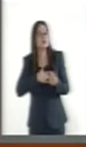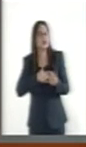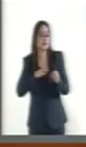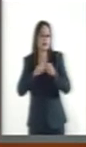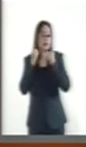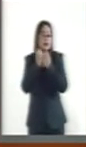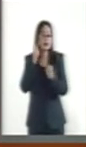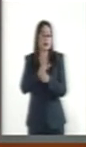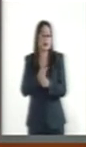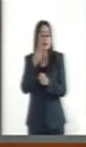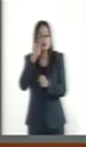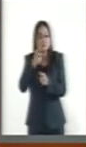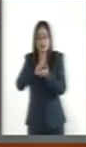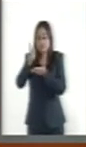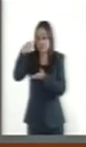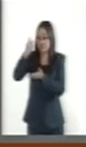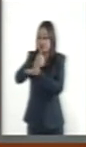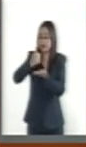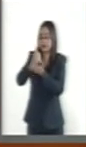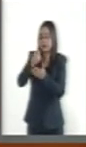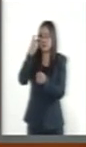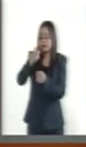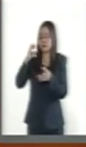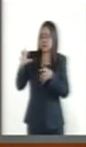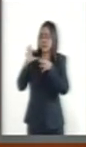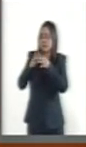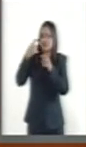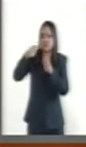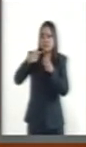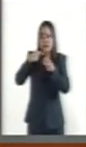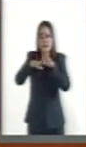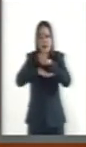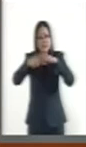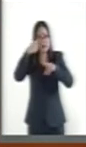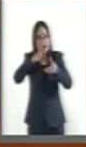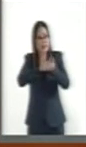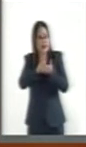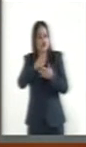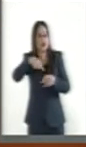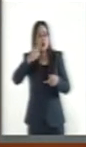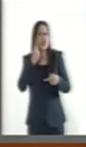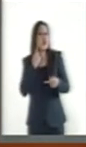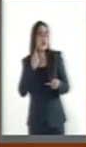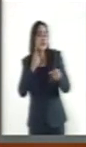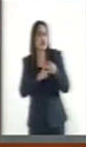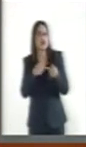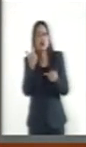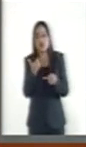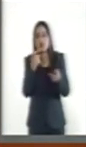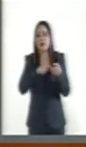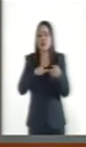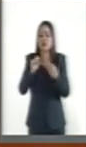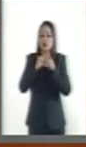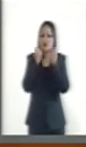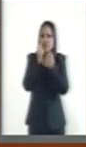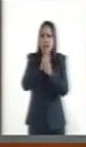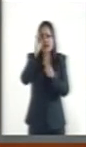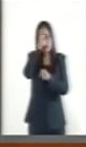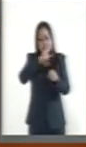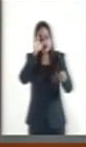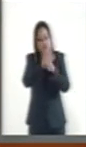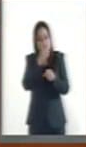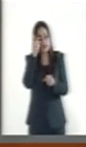social. El derecho a la ciudad es el epítome de los derechos civiles, políticos, económicos, sociales y